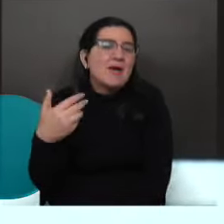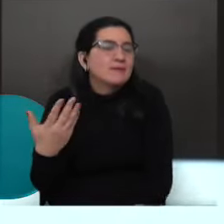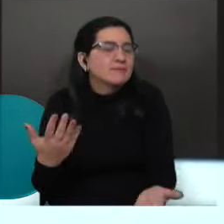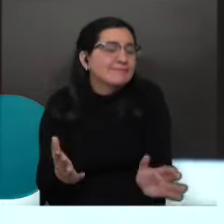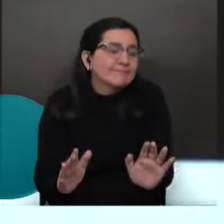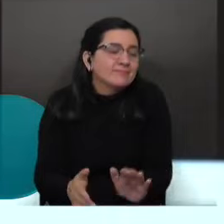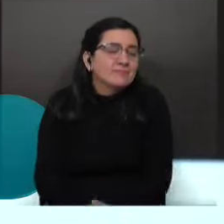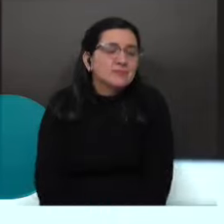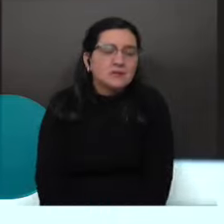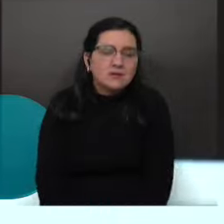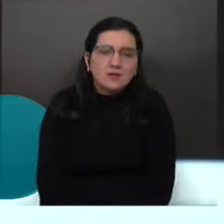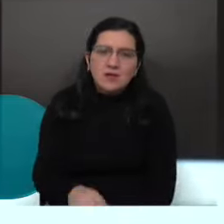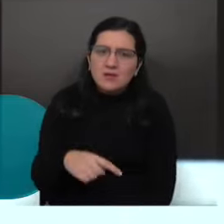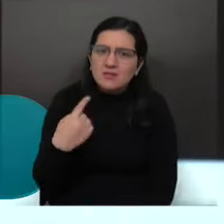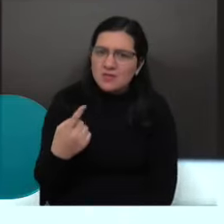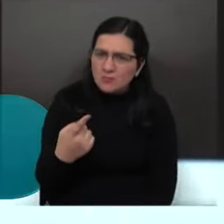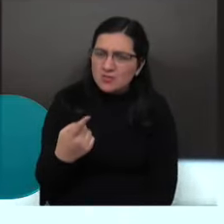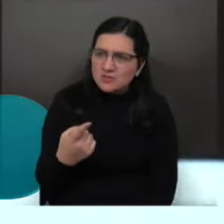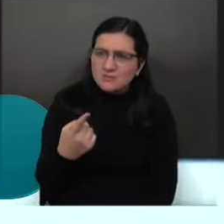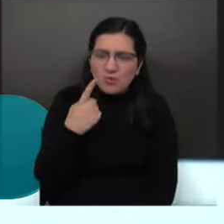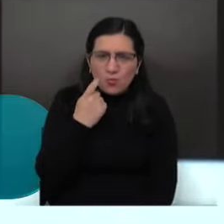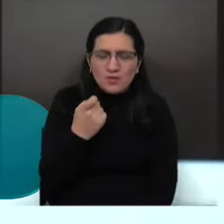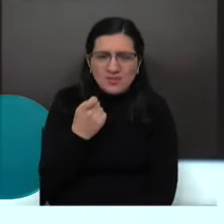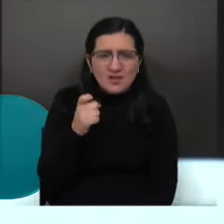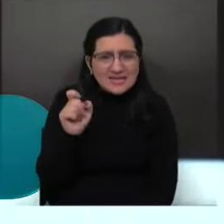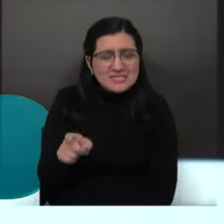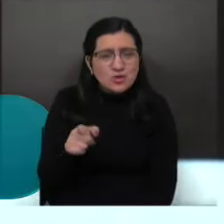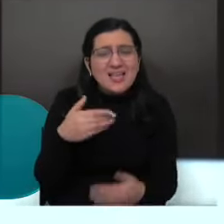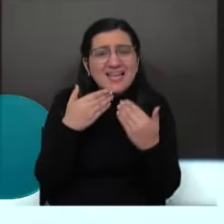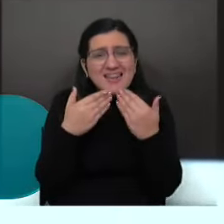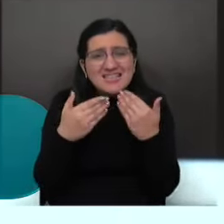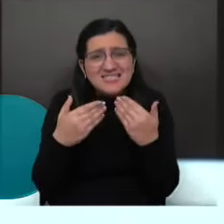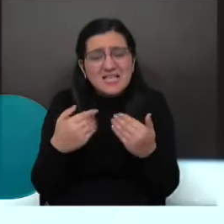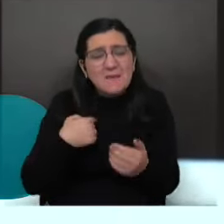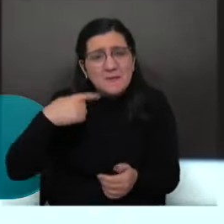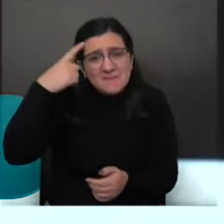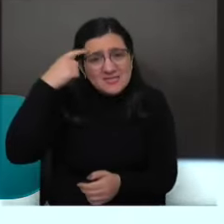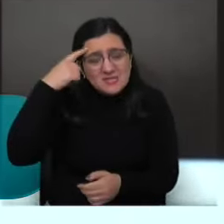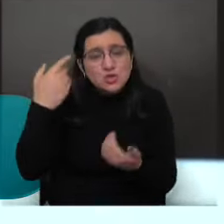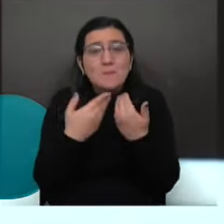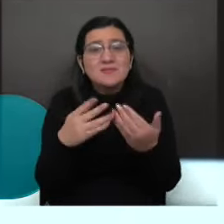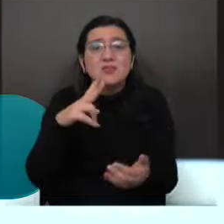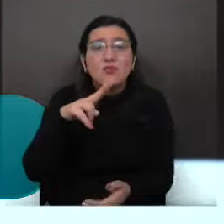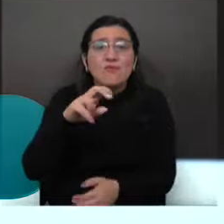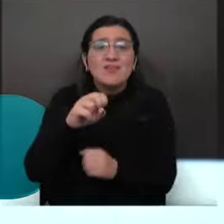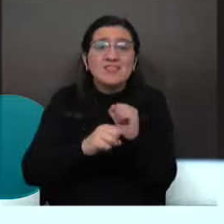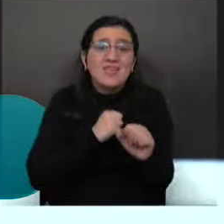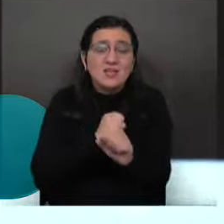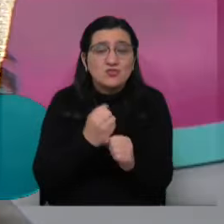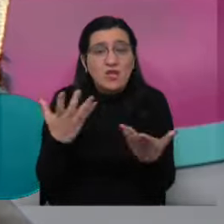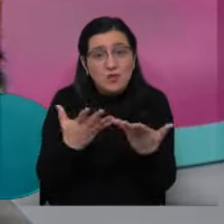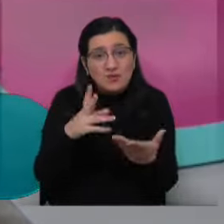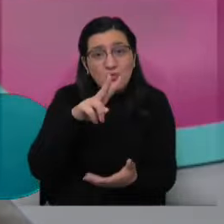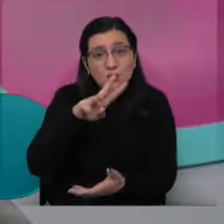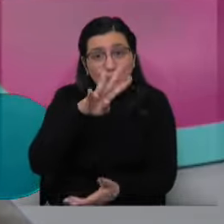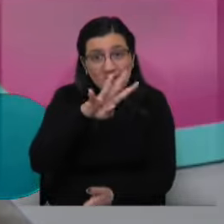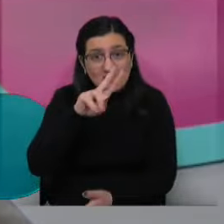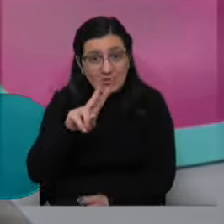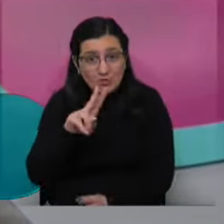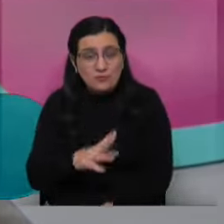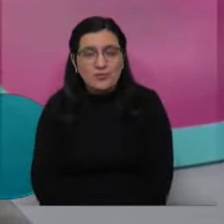y después dec pas es el fruto de muchos años sin duda yo pesé muy chica no yo empecé con 20 tengo 41 pero para